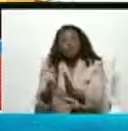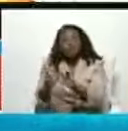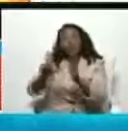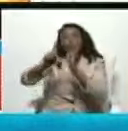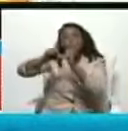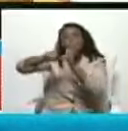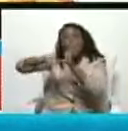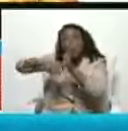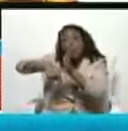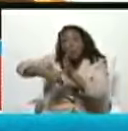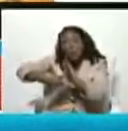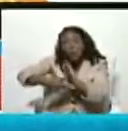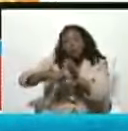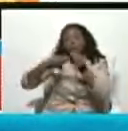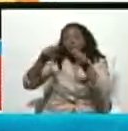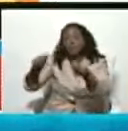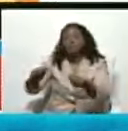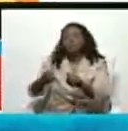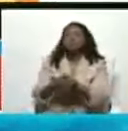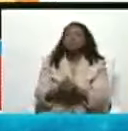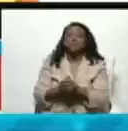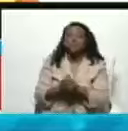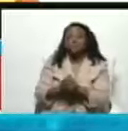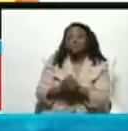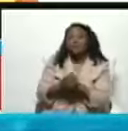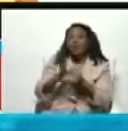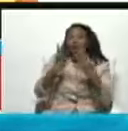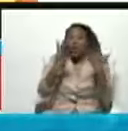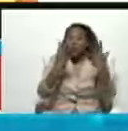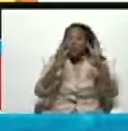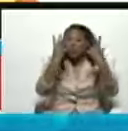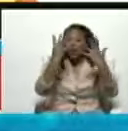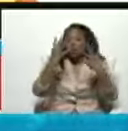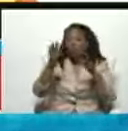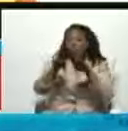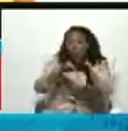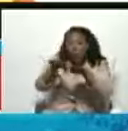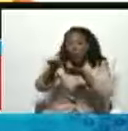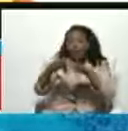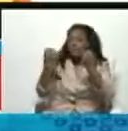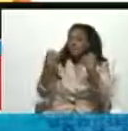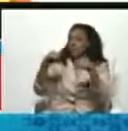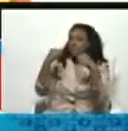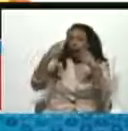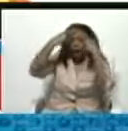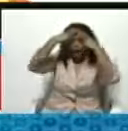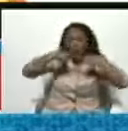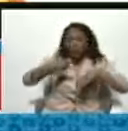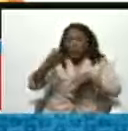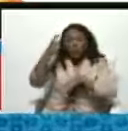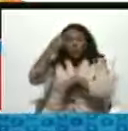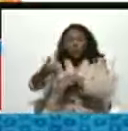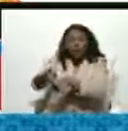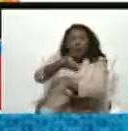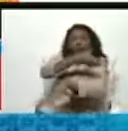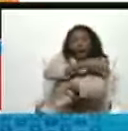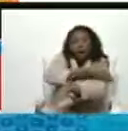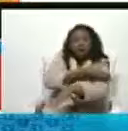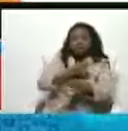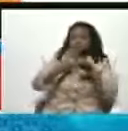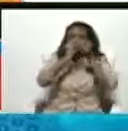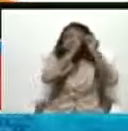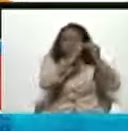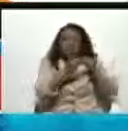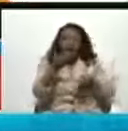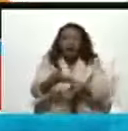posterior a que llegan ese noveno jueves, ya nosotros nos preparamos desde un día antes de